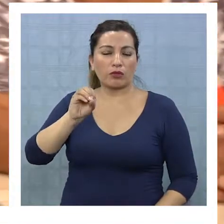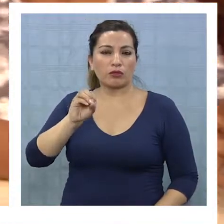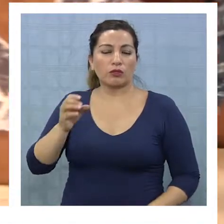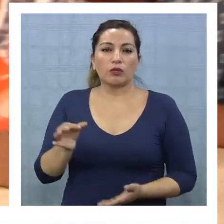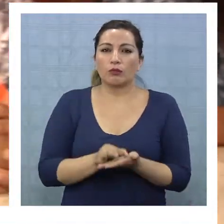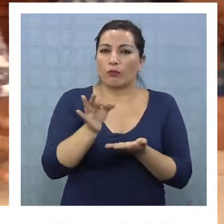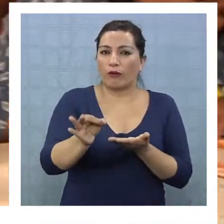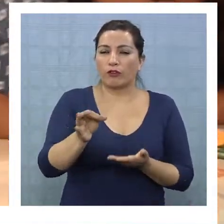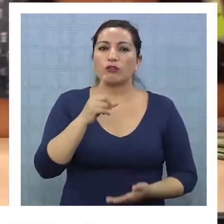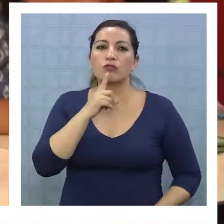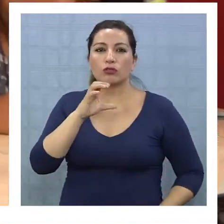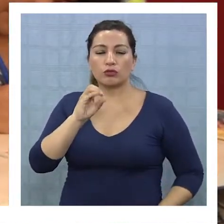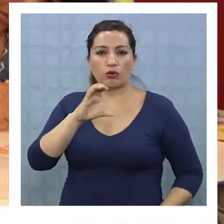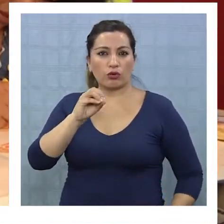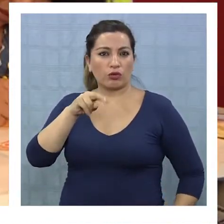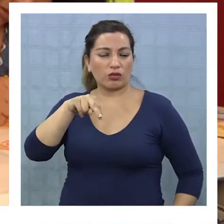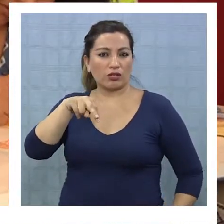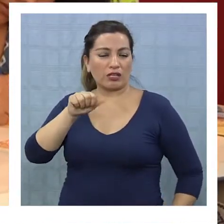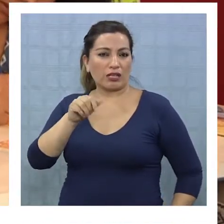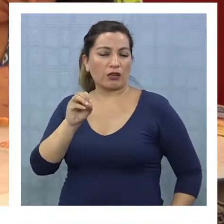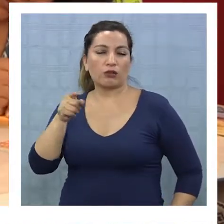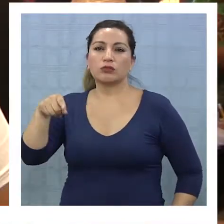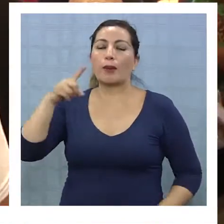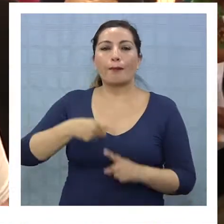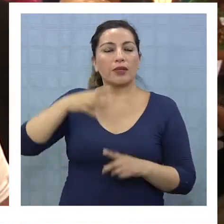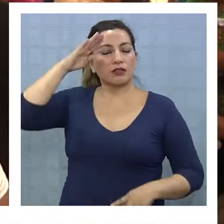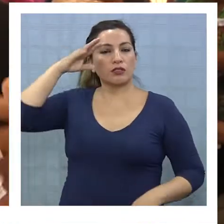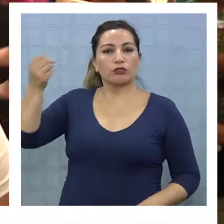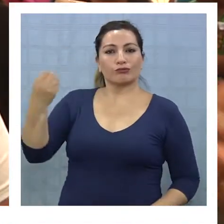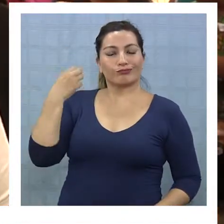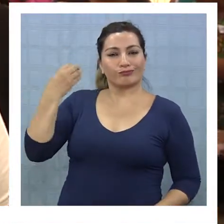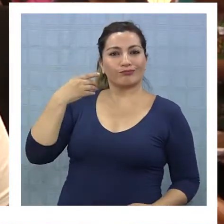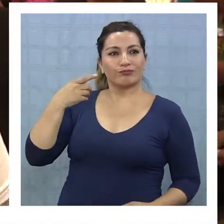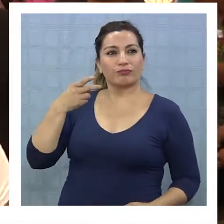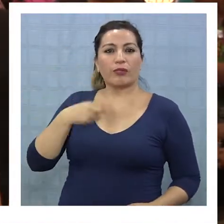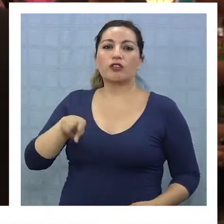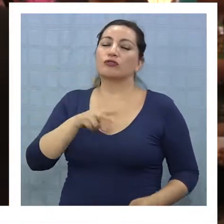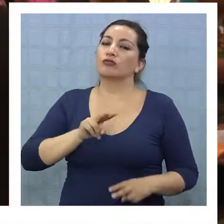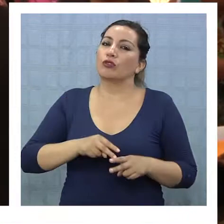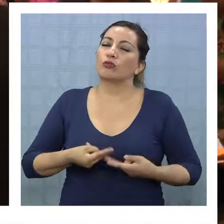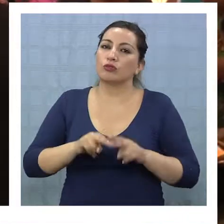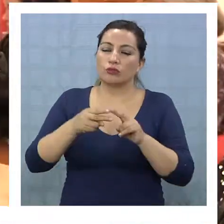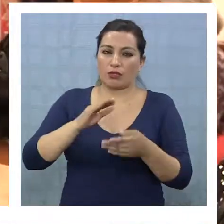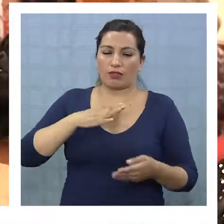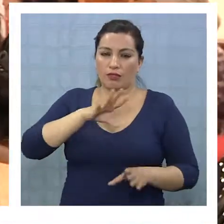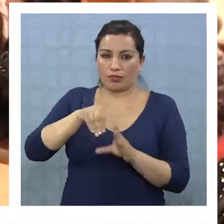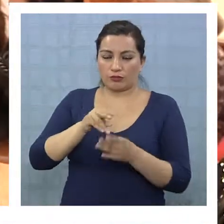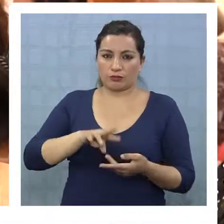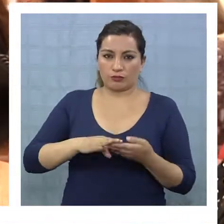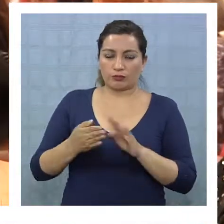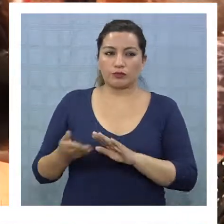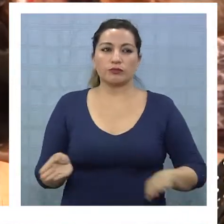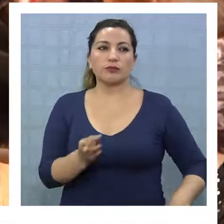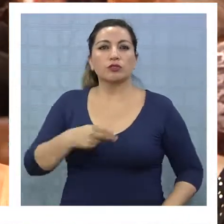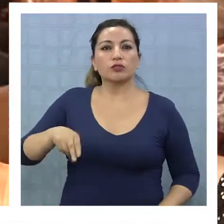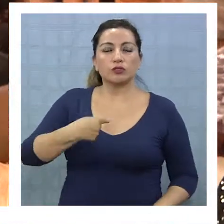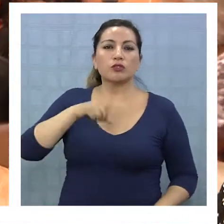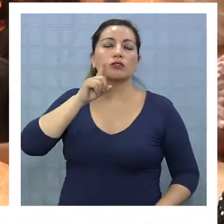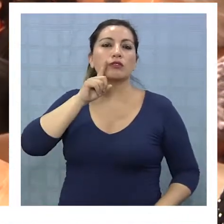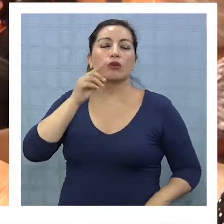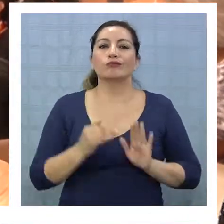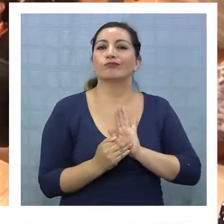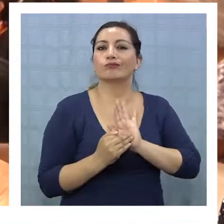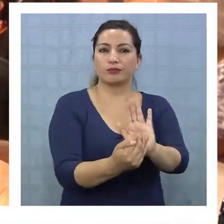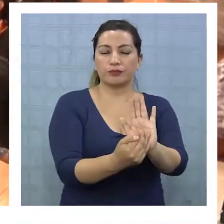entonces son experiencias que uno se va llevando y te sirven justamente para construir lo que queremos hacer nosotros allá en la comunidad. Acá nosotros tenemos una